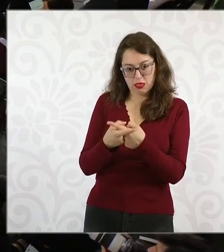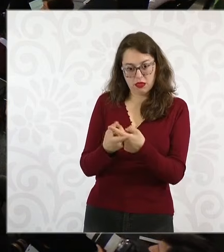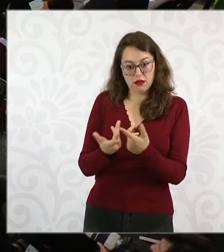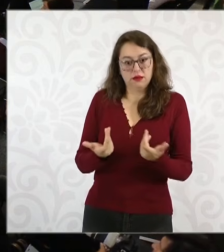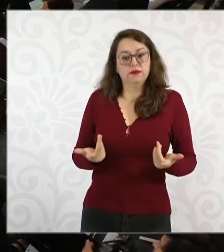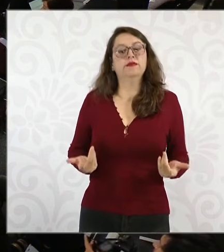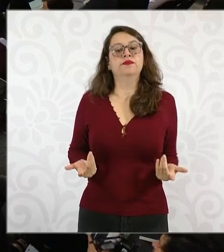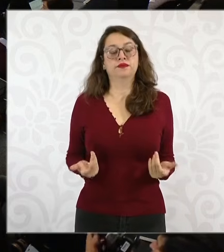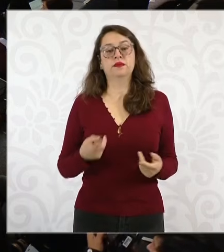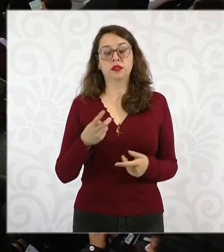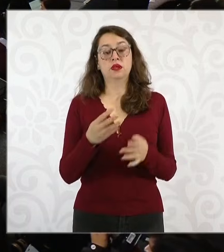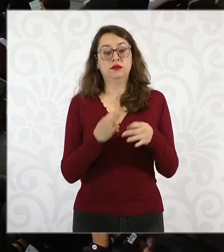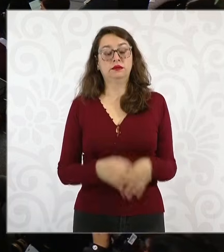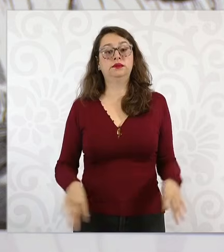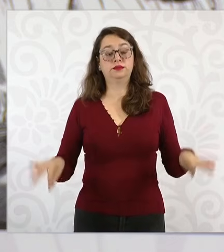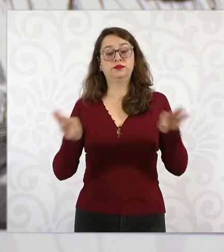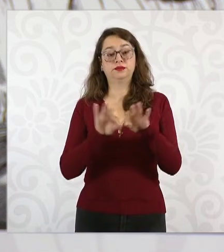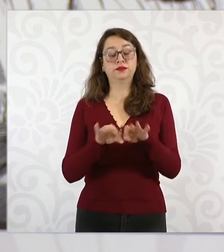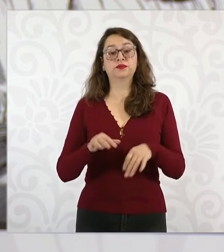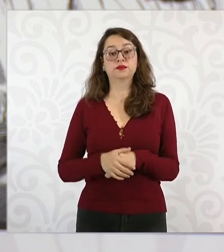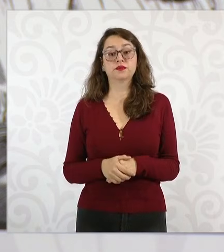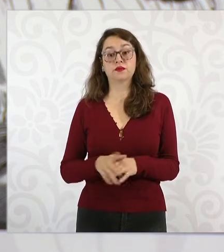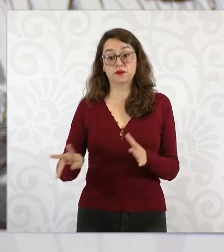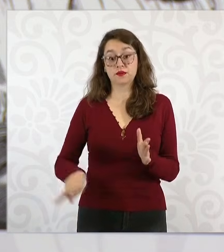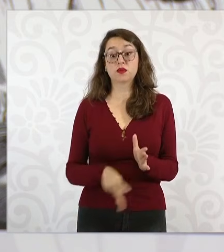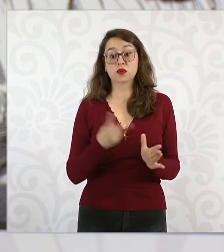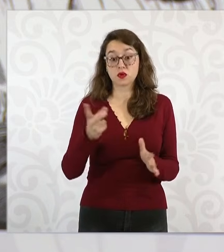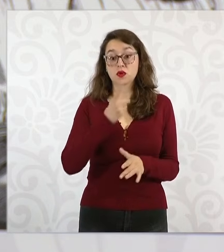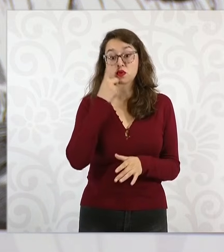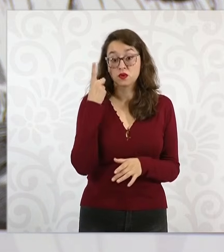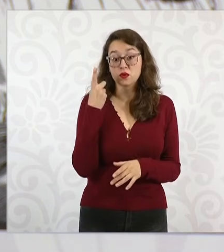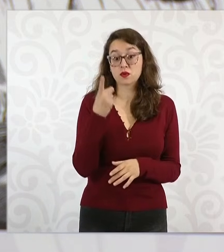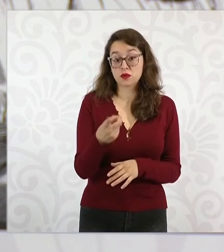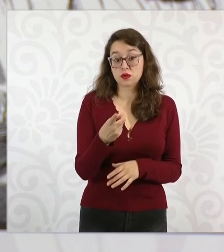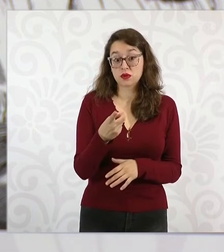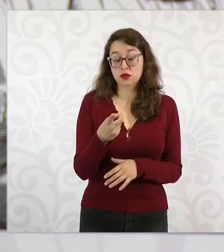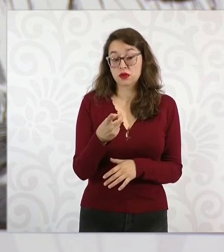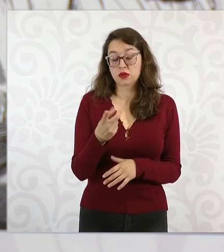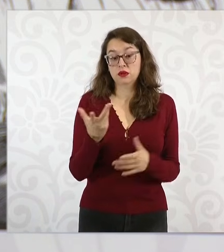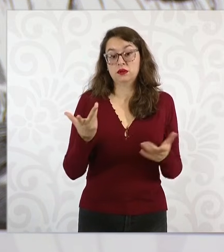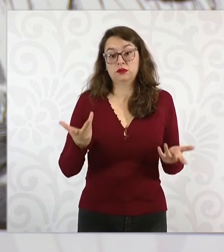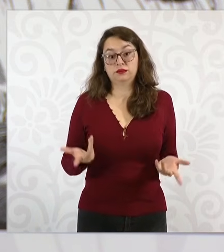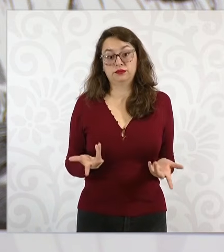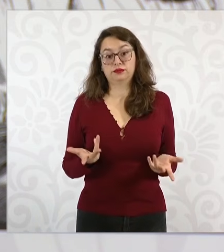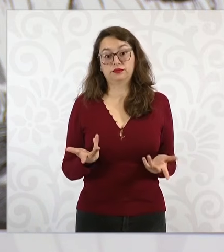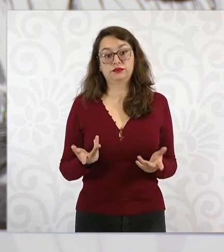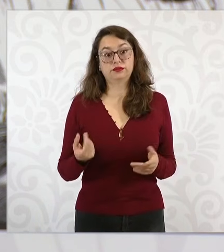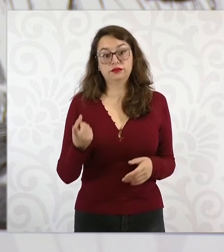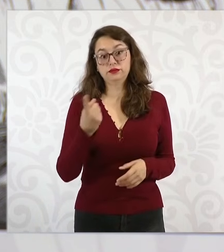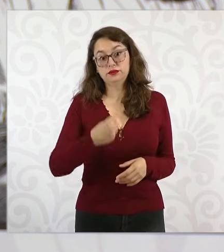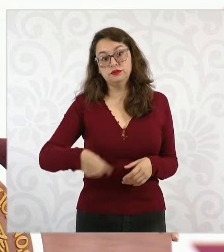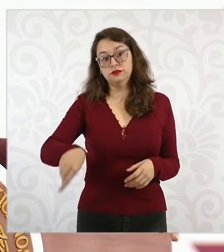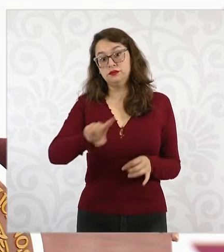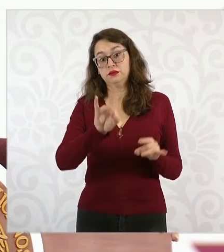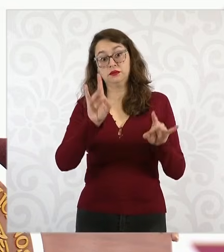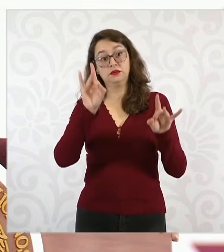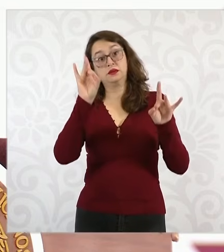Es muy importante. Y repito, no se trata de, porque así lo van a tomar los